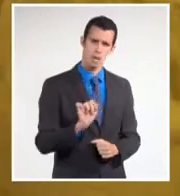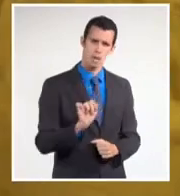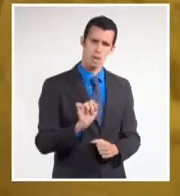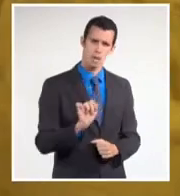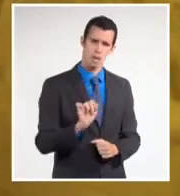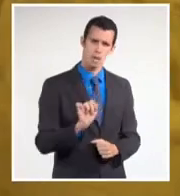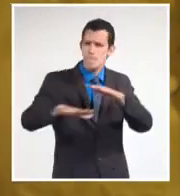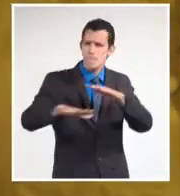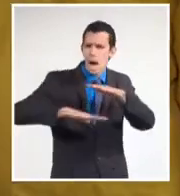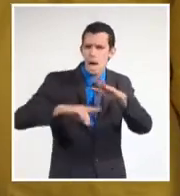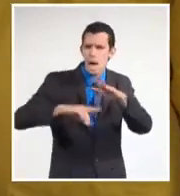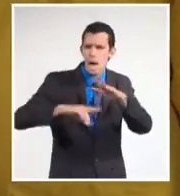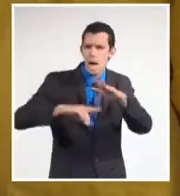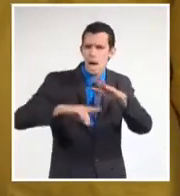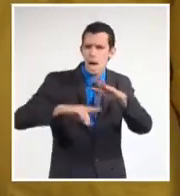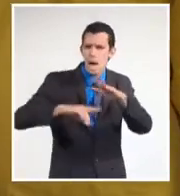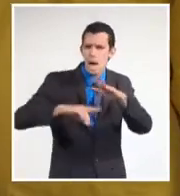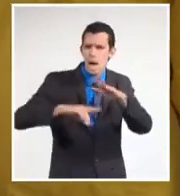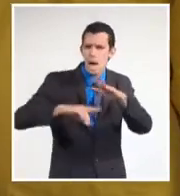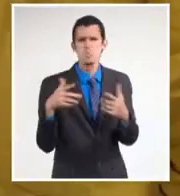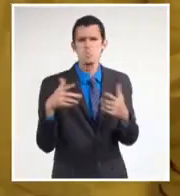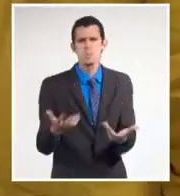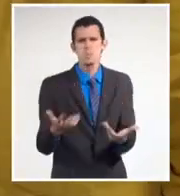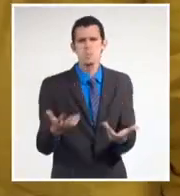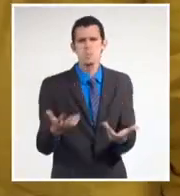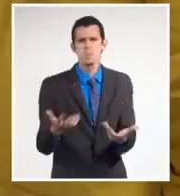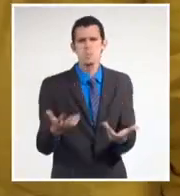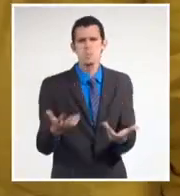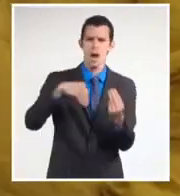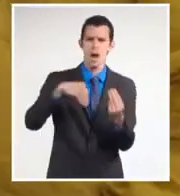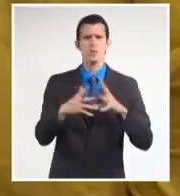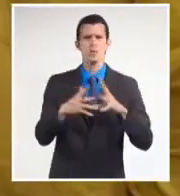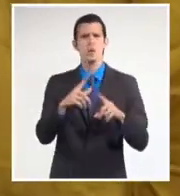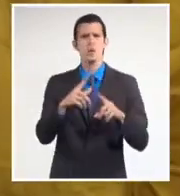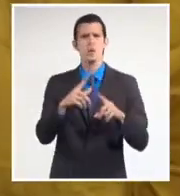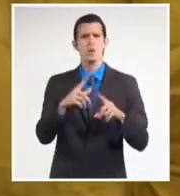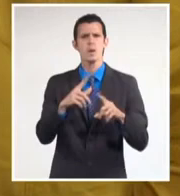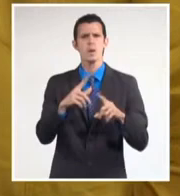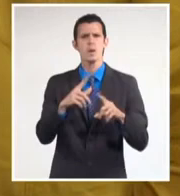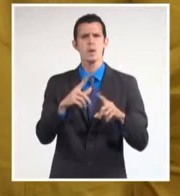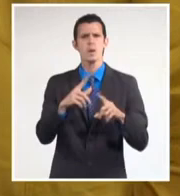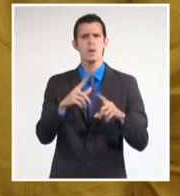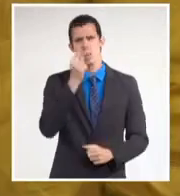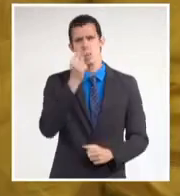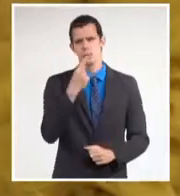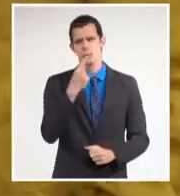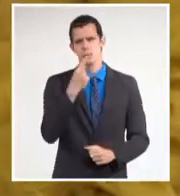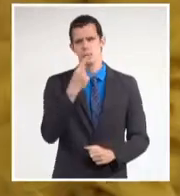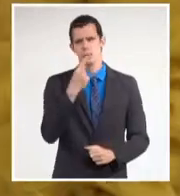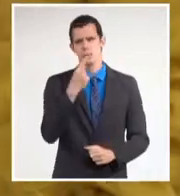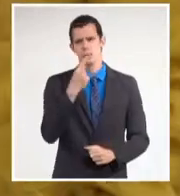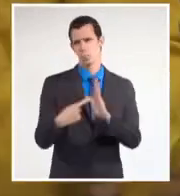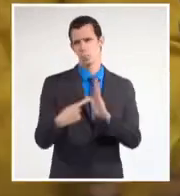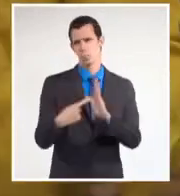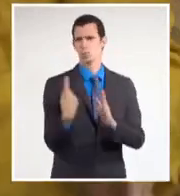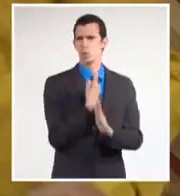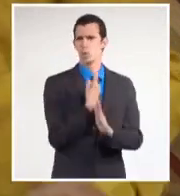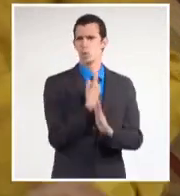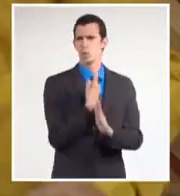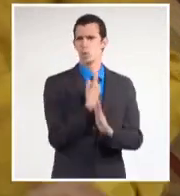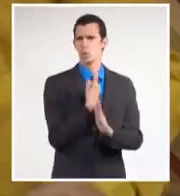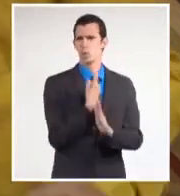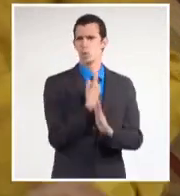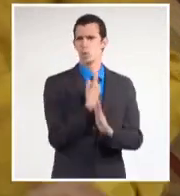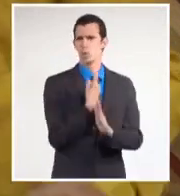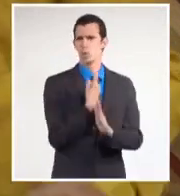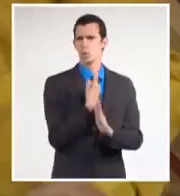aprobó? Sí, mira, los principios están basados en un análisis de un diagnóstico integral que se ha hecho de la industria azucarera en los últimos años, en